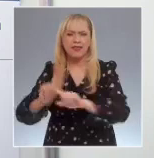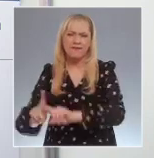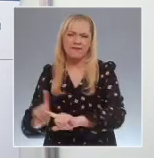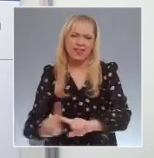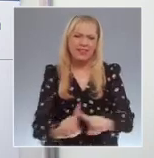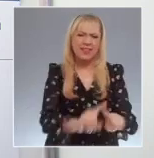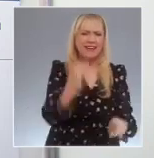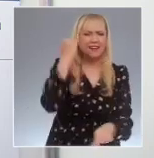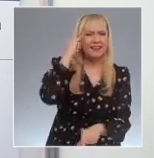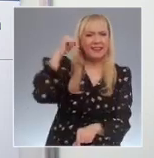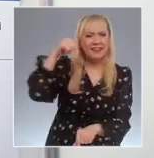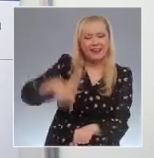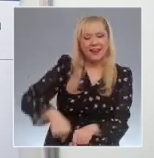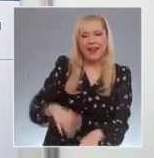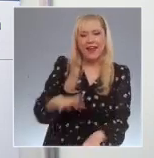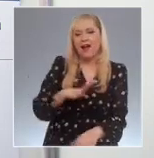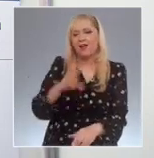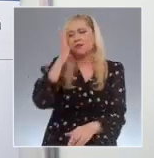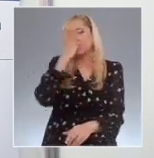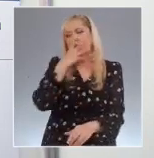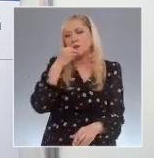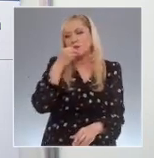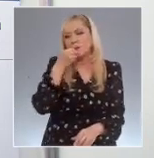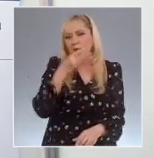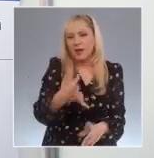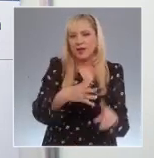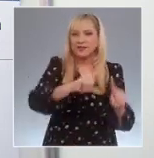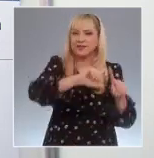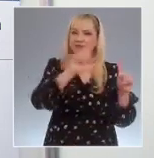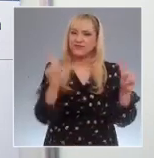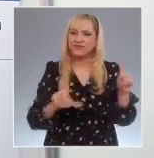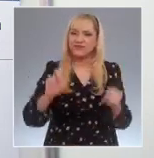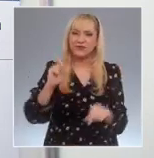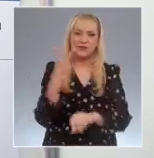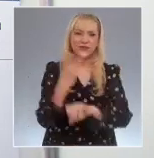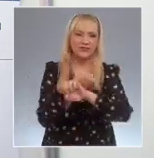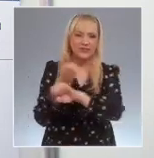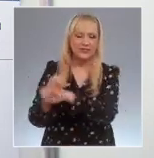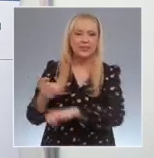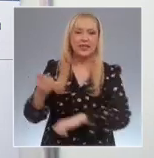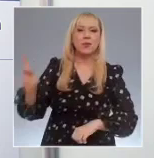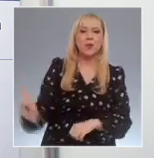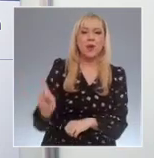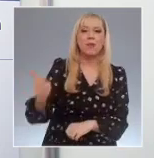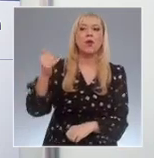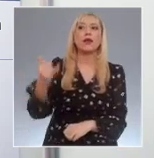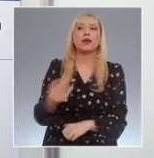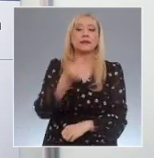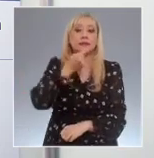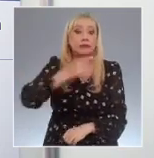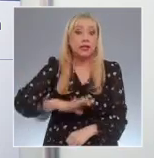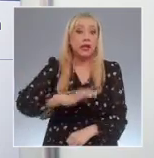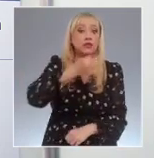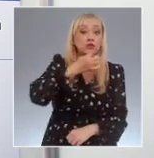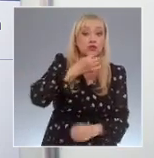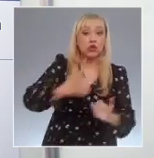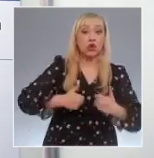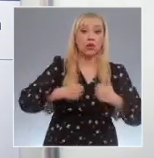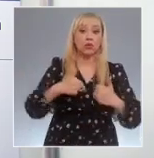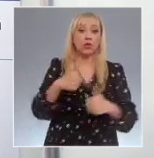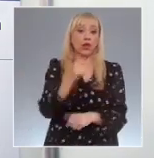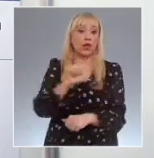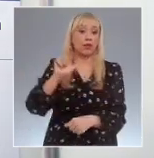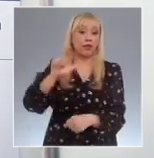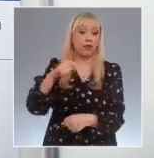Corte se preocupa por todo lo que se refiere a derechos humanos. Tiene dos colecciones muy importantes. Una de ellas es la colección de derechos